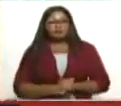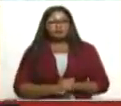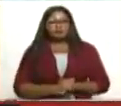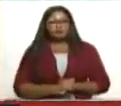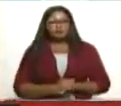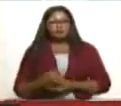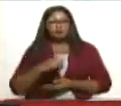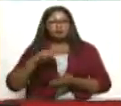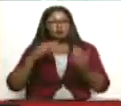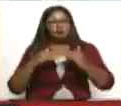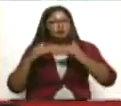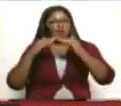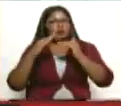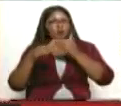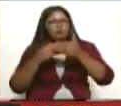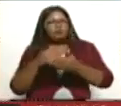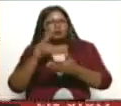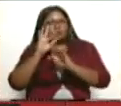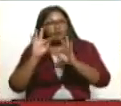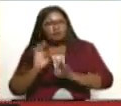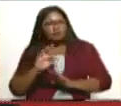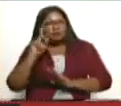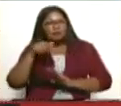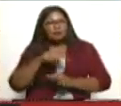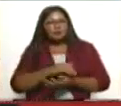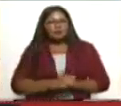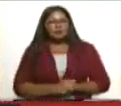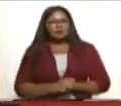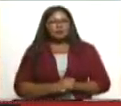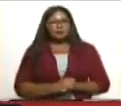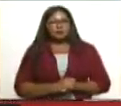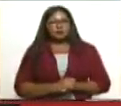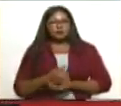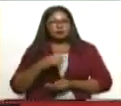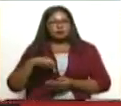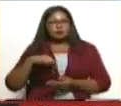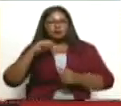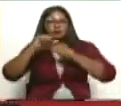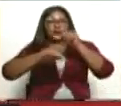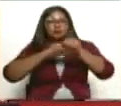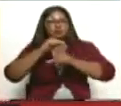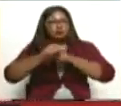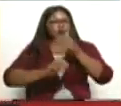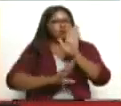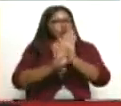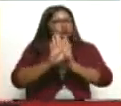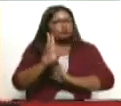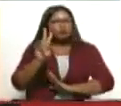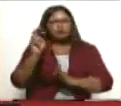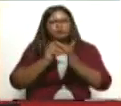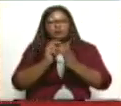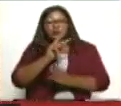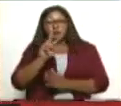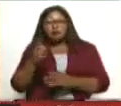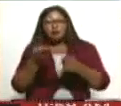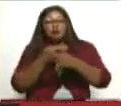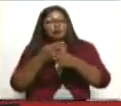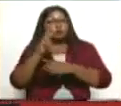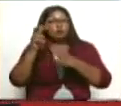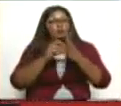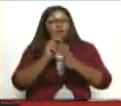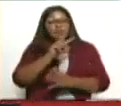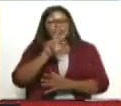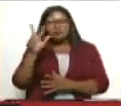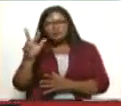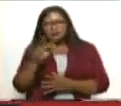Igualmente hemos acogido acá los ciclos en noviembre de 2022, en agosto de 2023, además de